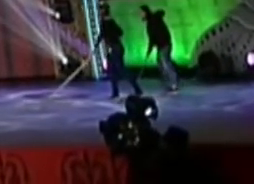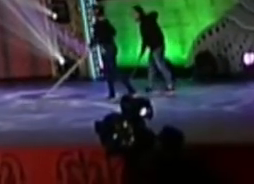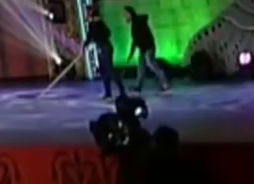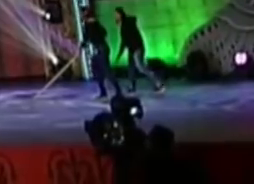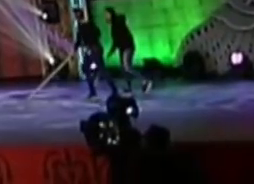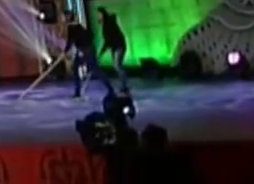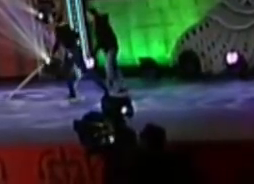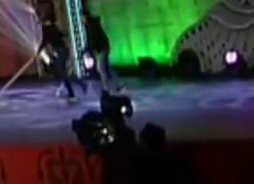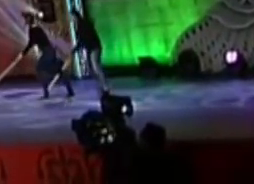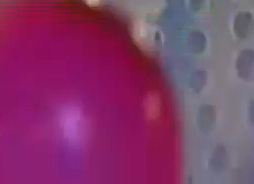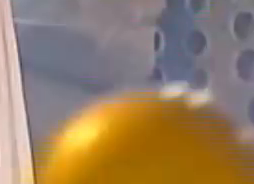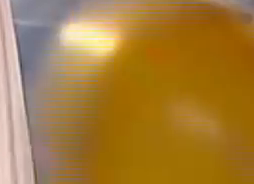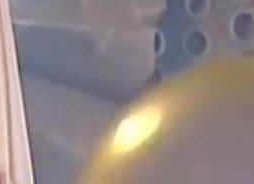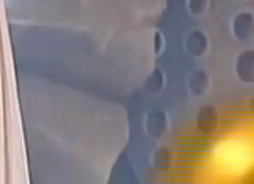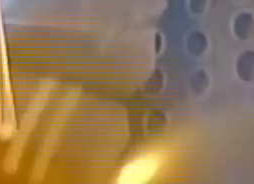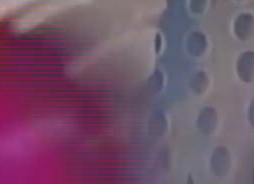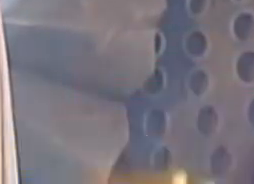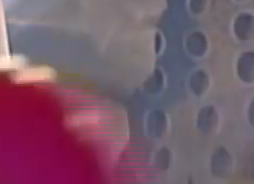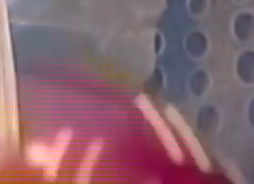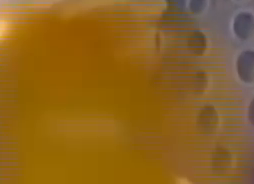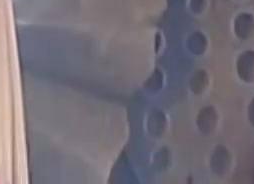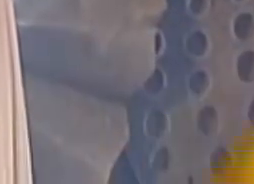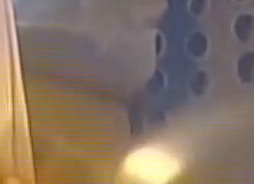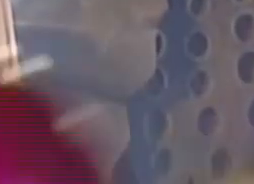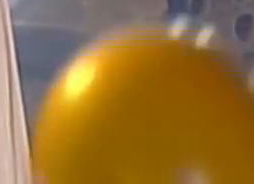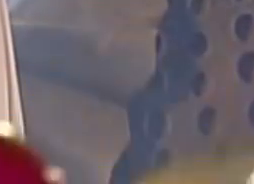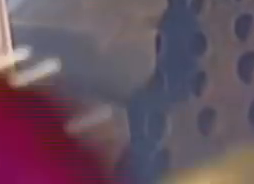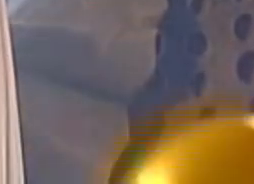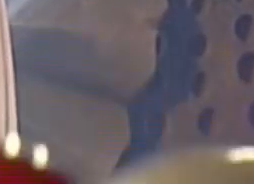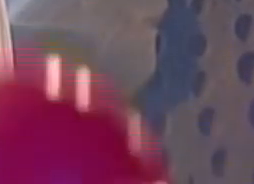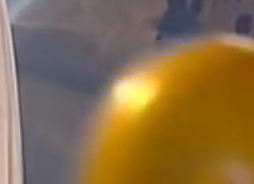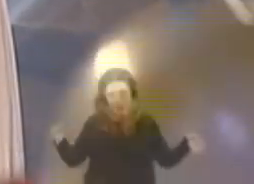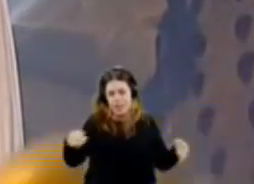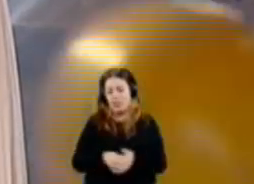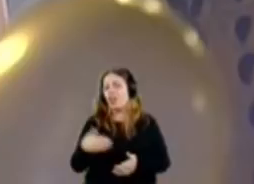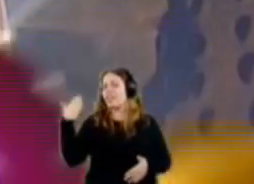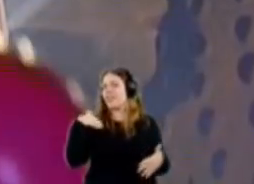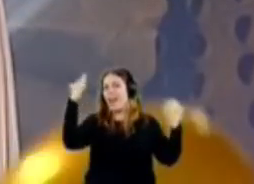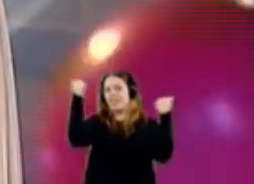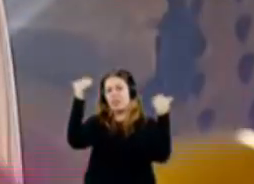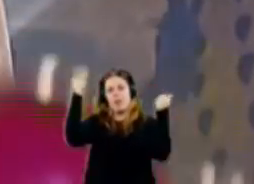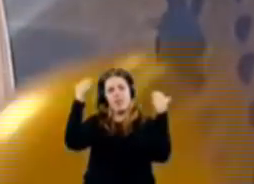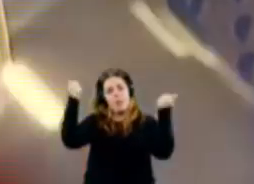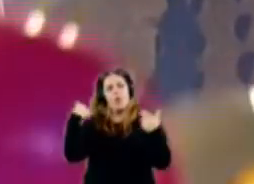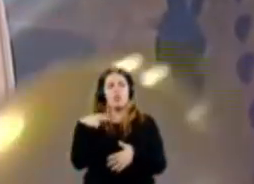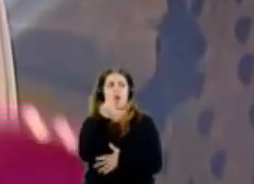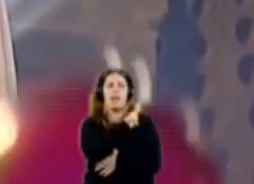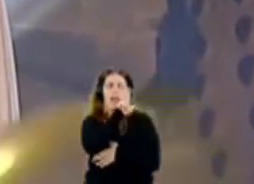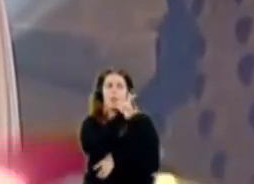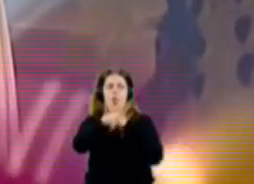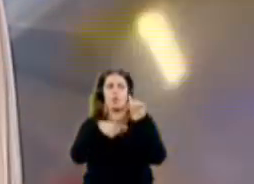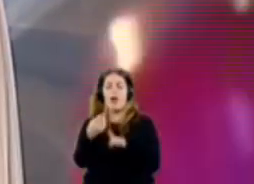mejor de los maquillajes. Despedimos a Glamour and Beauty, a Yuleima Sosa Suárez, con